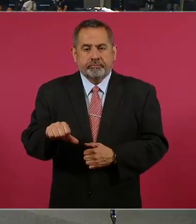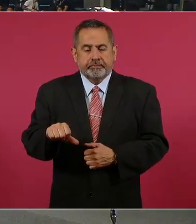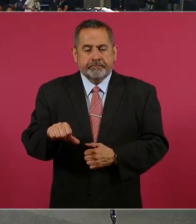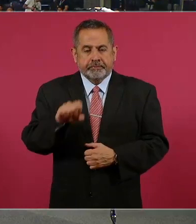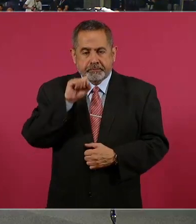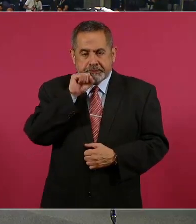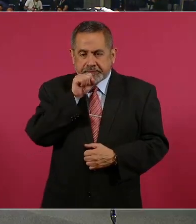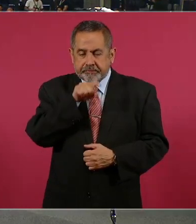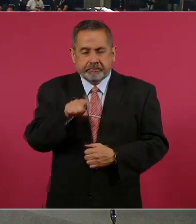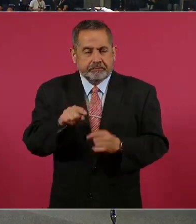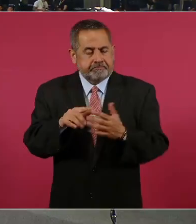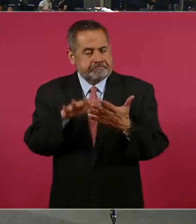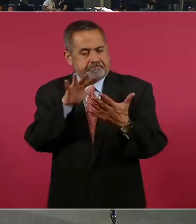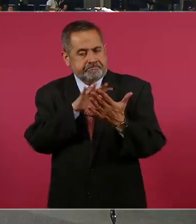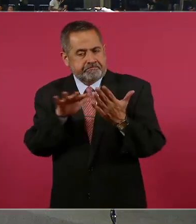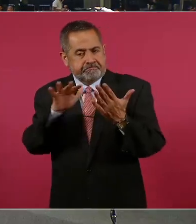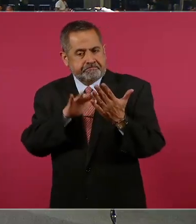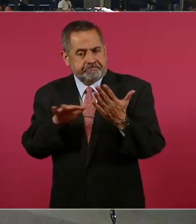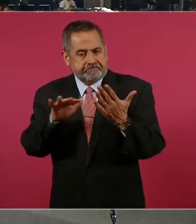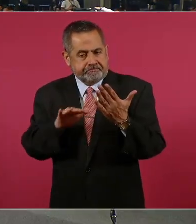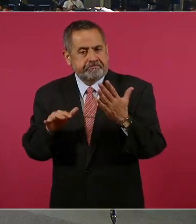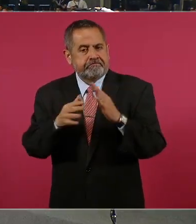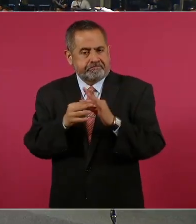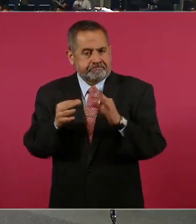también lectura.